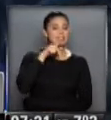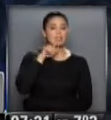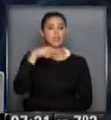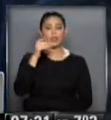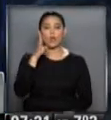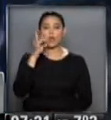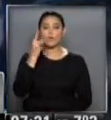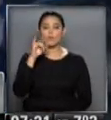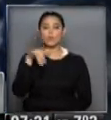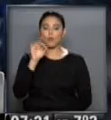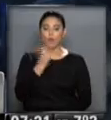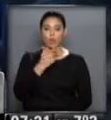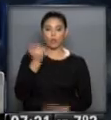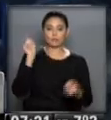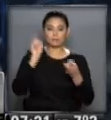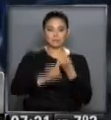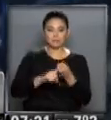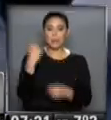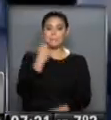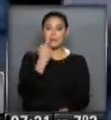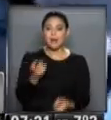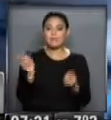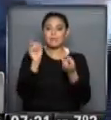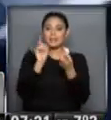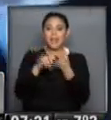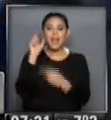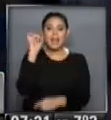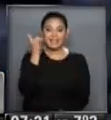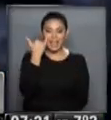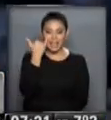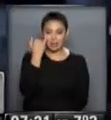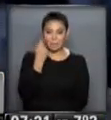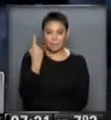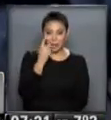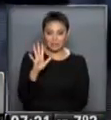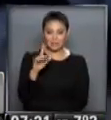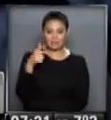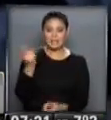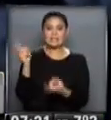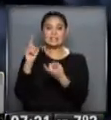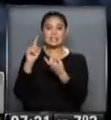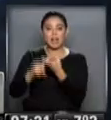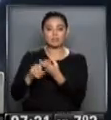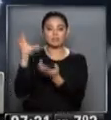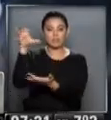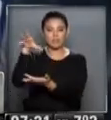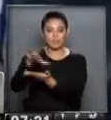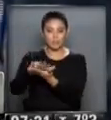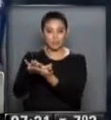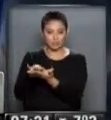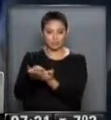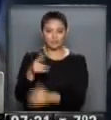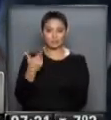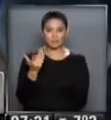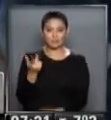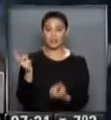y marido. La primera pareja gay en contraer matrimonio en toda la historia del país se casó en el ayuntamiento de Montpellier. La boda